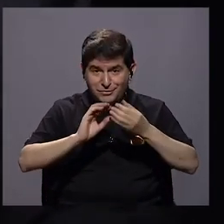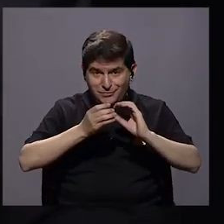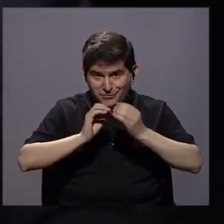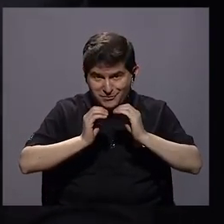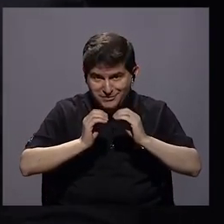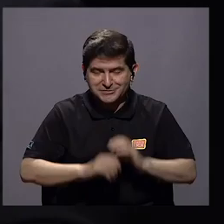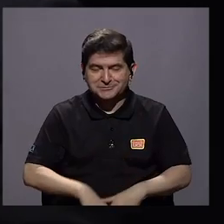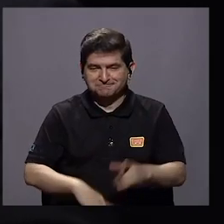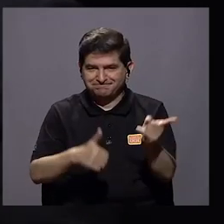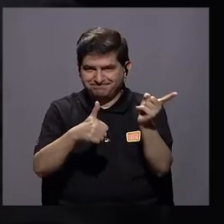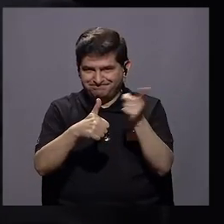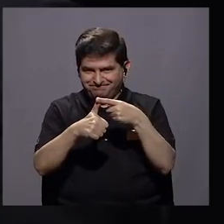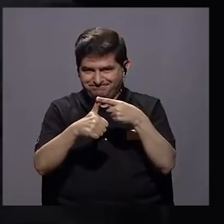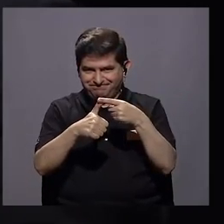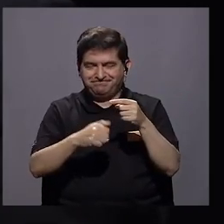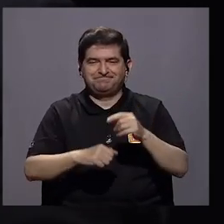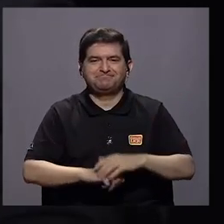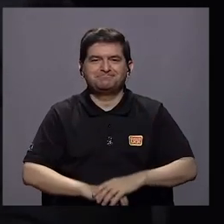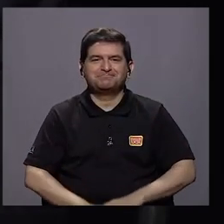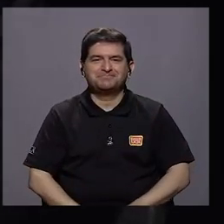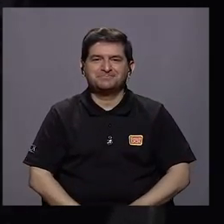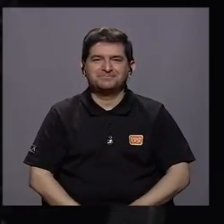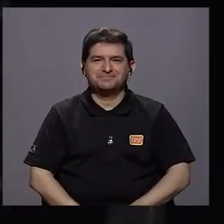Números. Primero que nada,